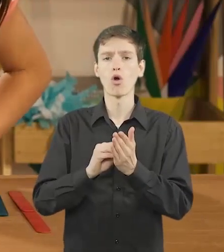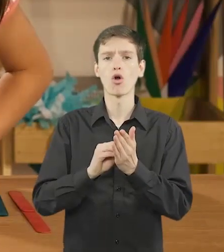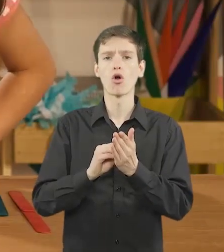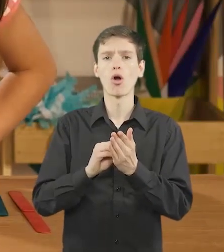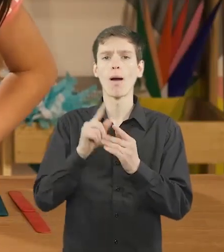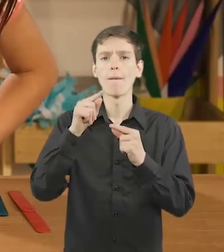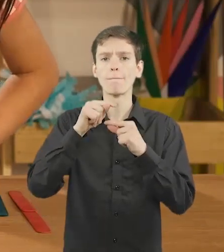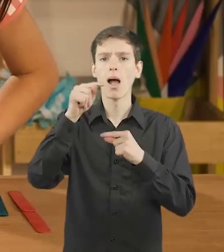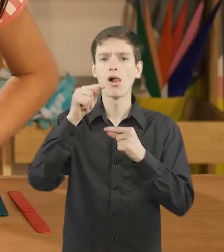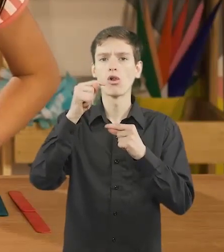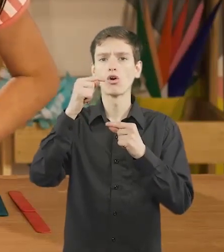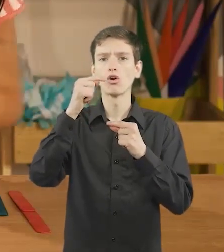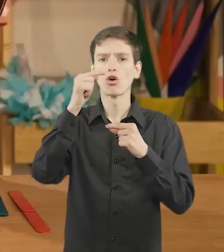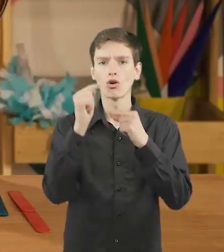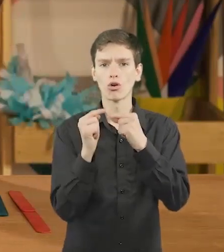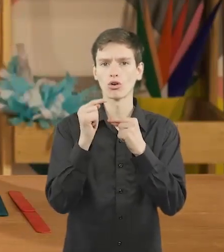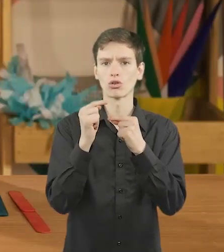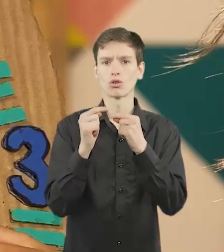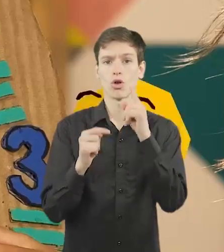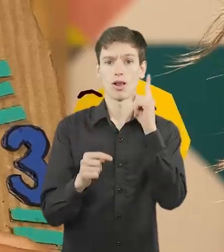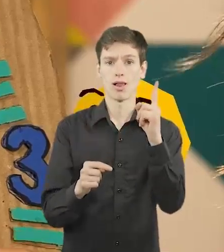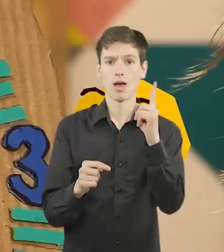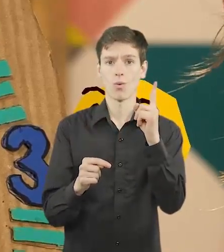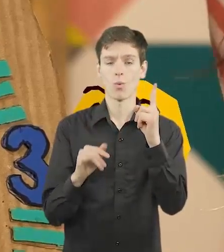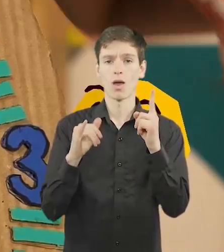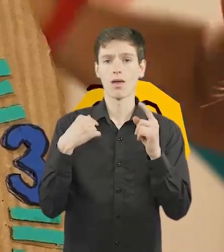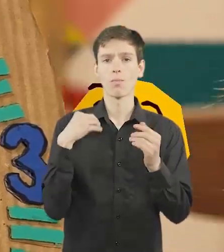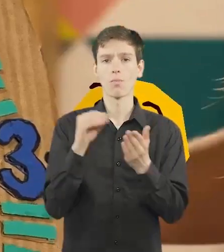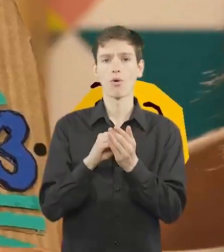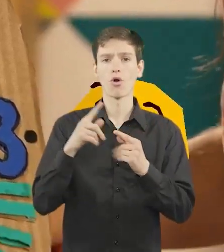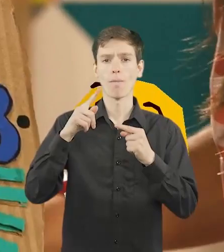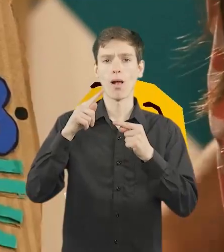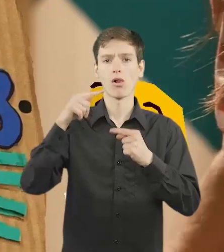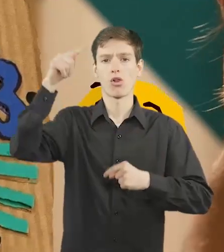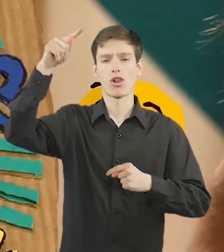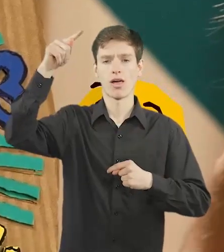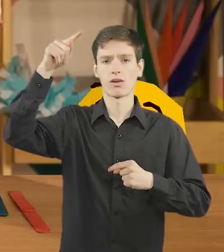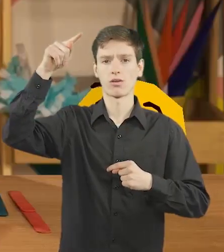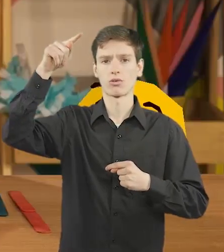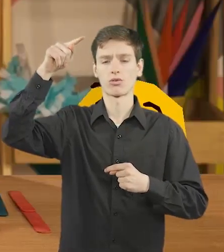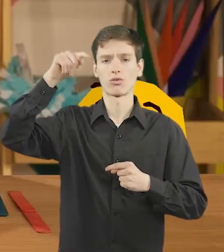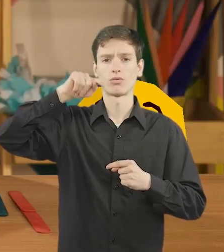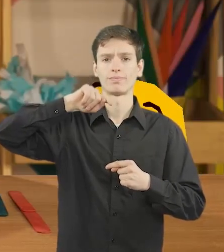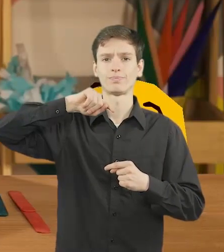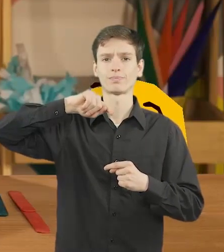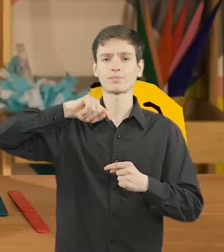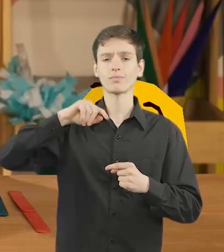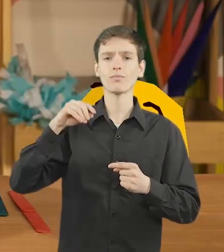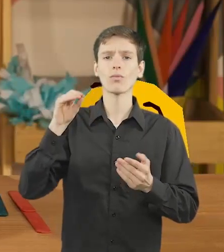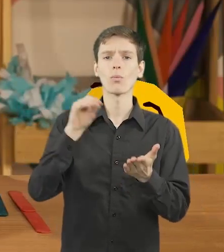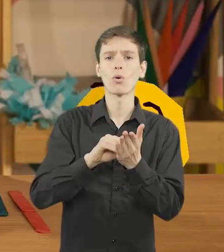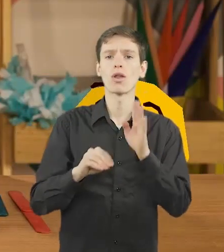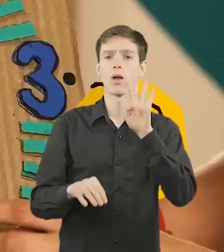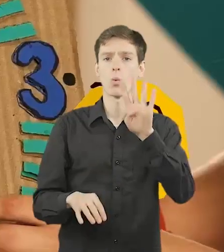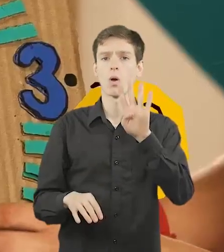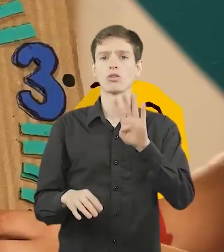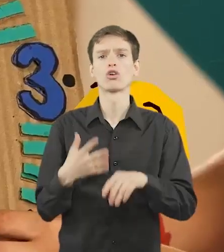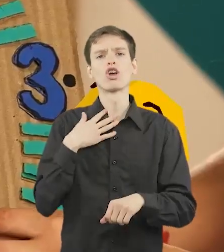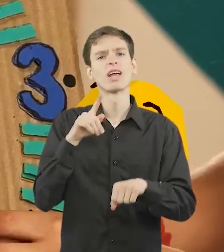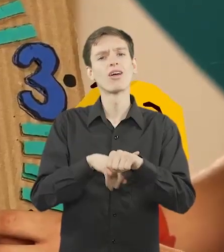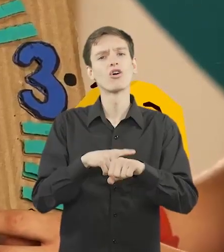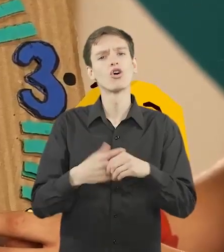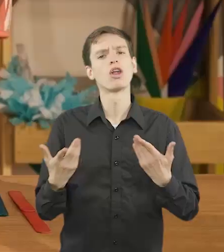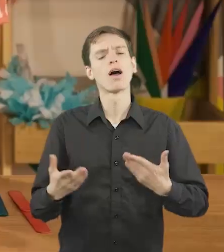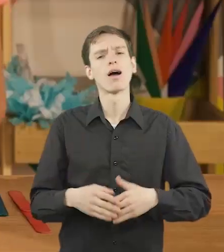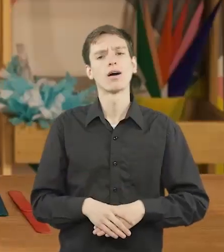te pongo el palito corto en la una, si te pongo el palito largo en el cuatro,